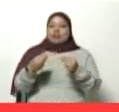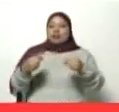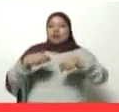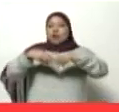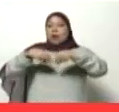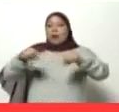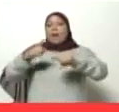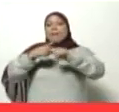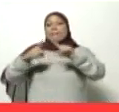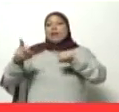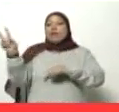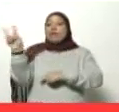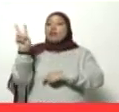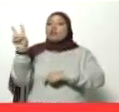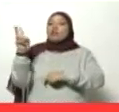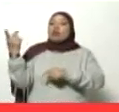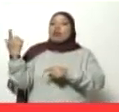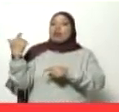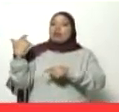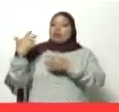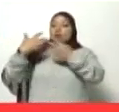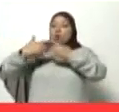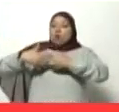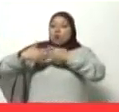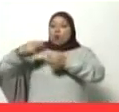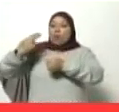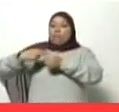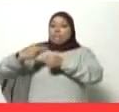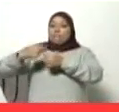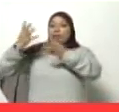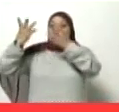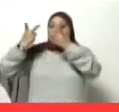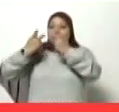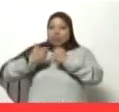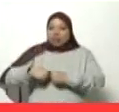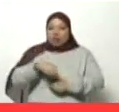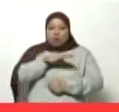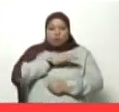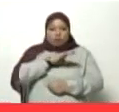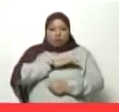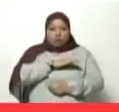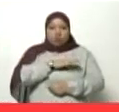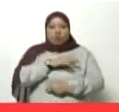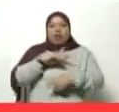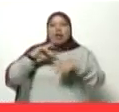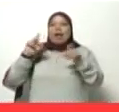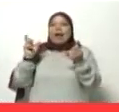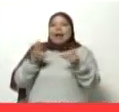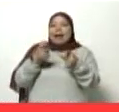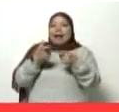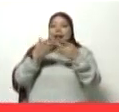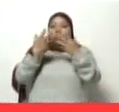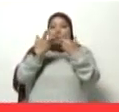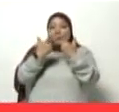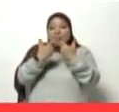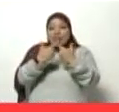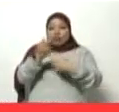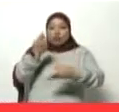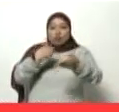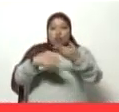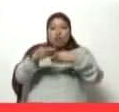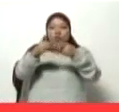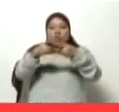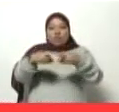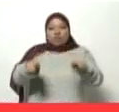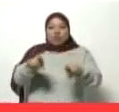hemos dicho que Venezuela quiere administrar su petróleo, como hemos dicho que Venezuela quiere administrar su gas, como hemos dicho que Venezuela quiere administrar su